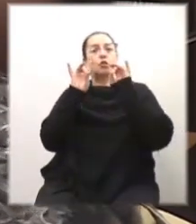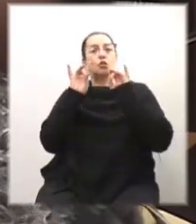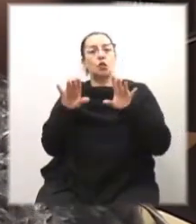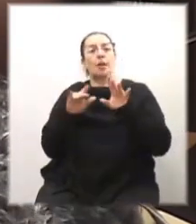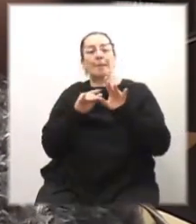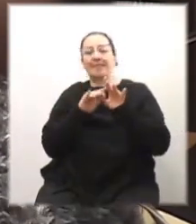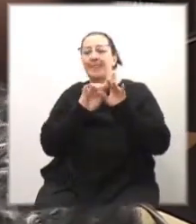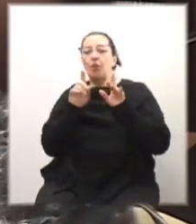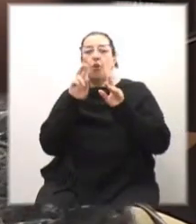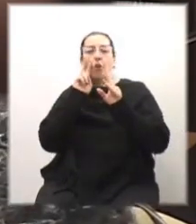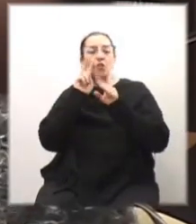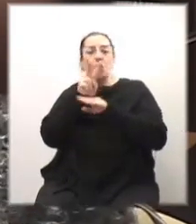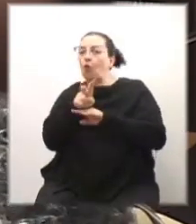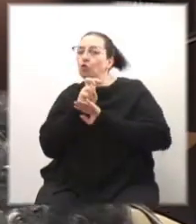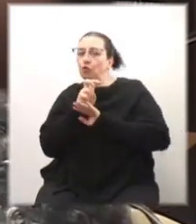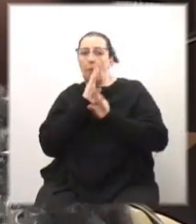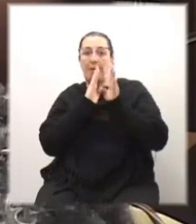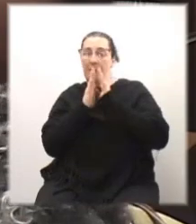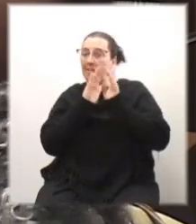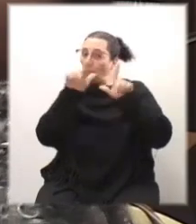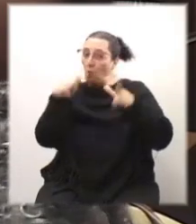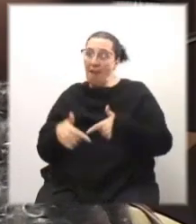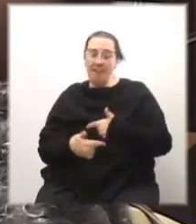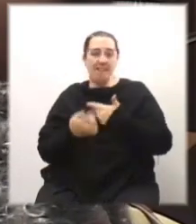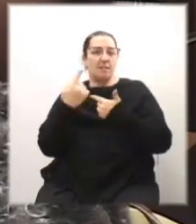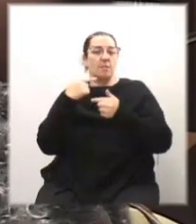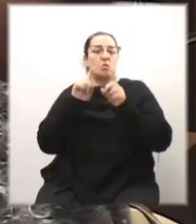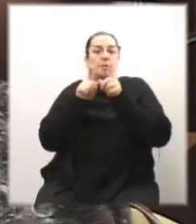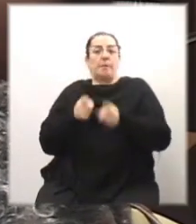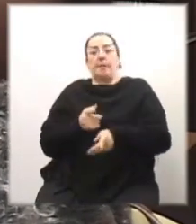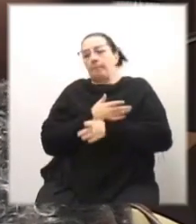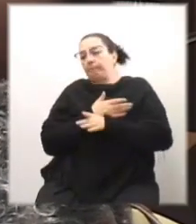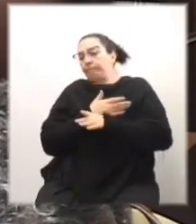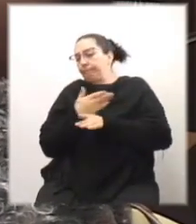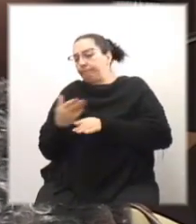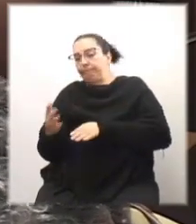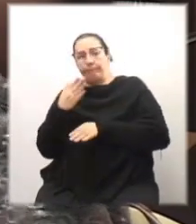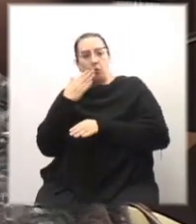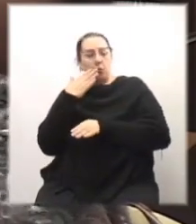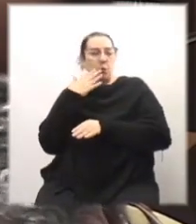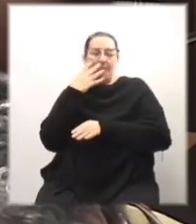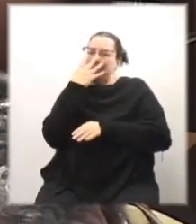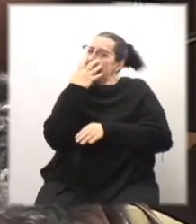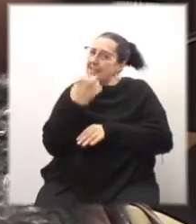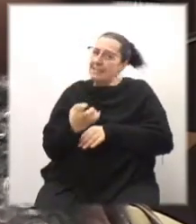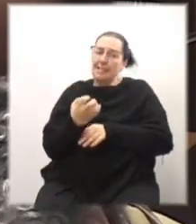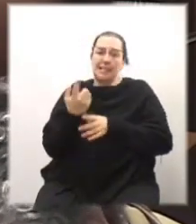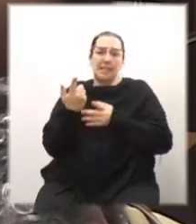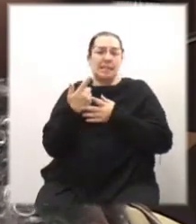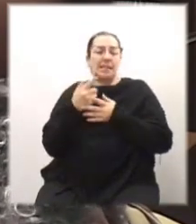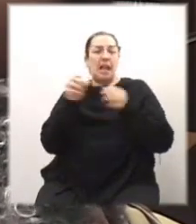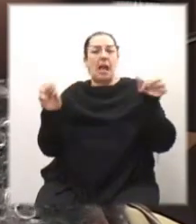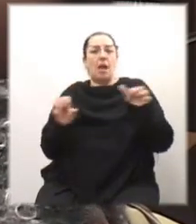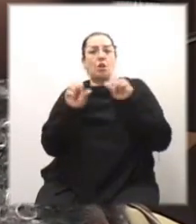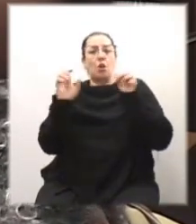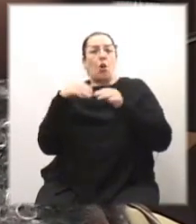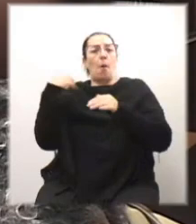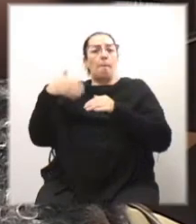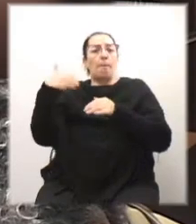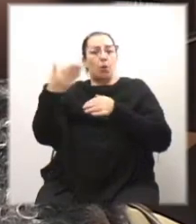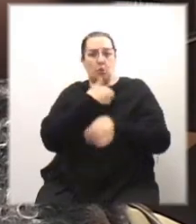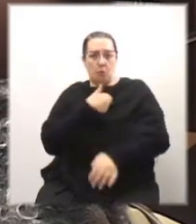control parlamentario, sino que también tendrá serias consecuencias sobre los márgenes de acción de los próximos